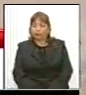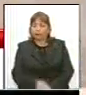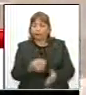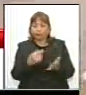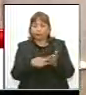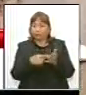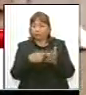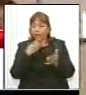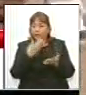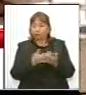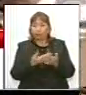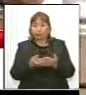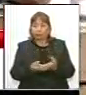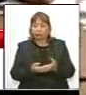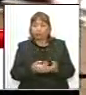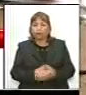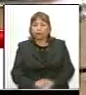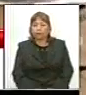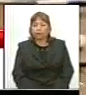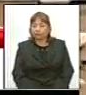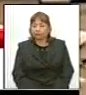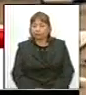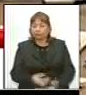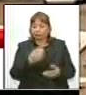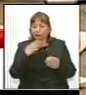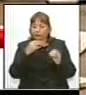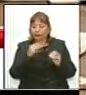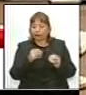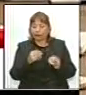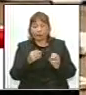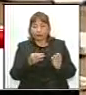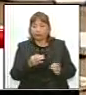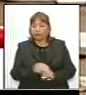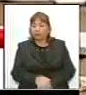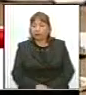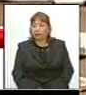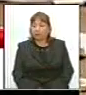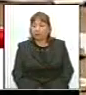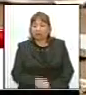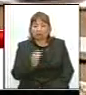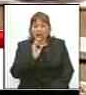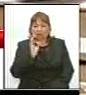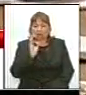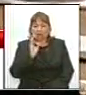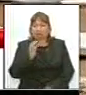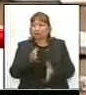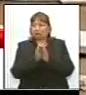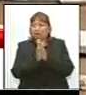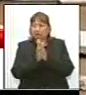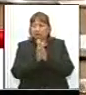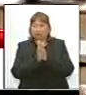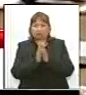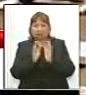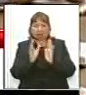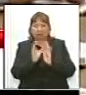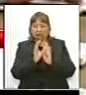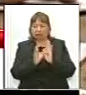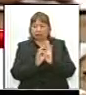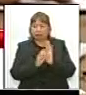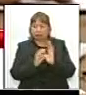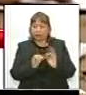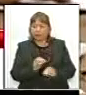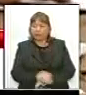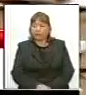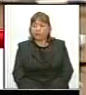comisión reclamado por el Consejo Directivo sea vinculante. Ni tampoco se le ha pedido a la Comisión de Constitución que